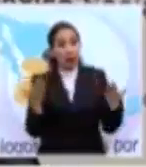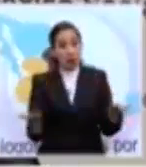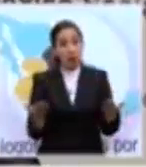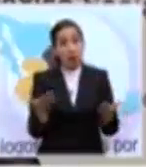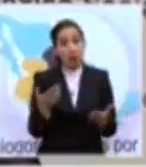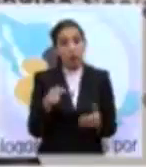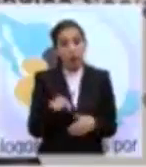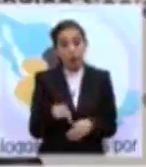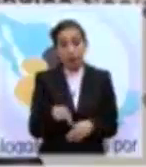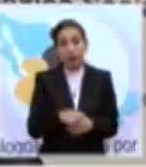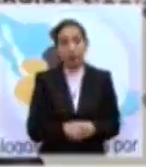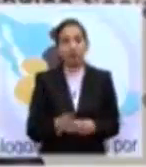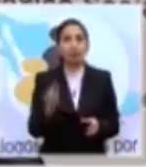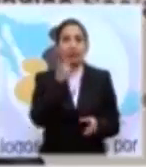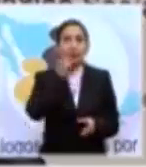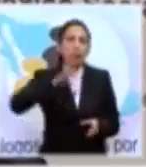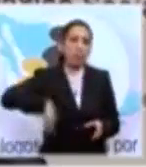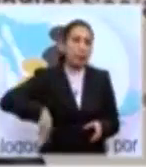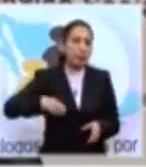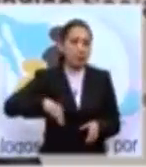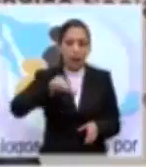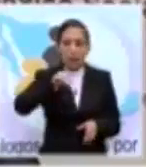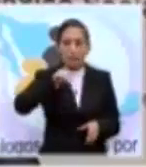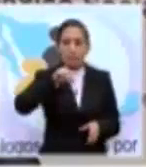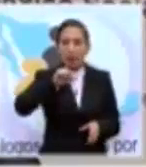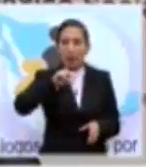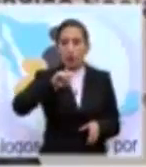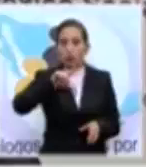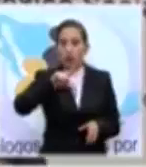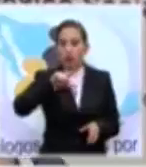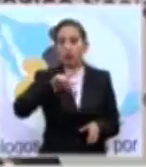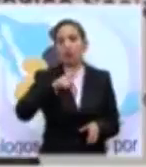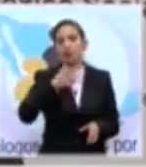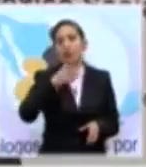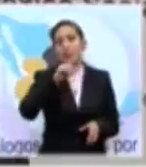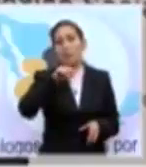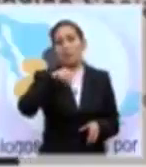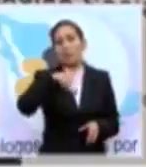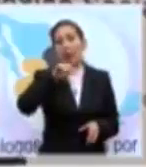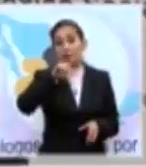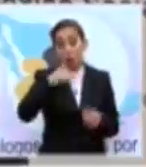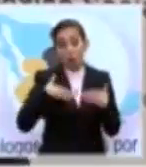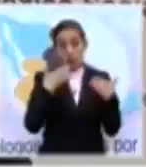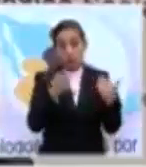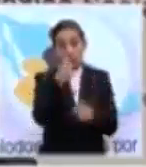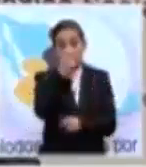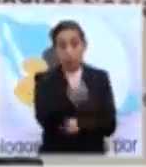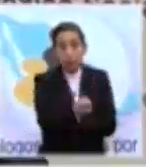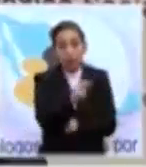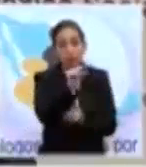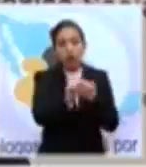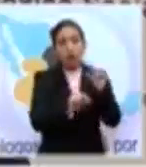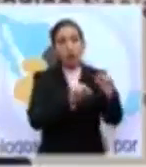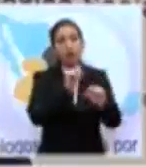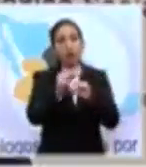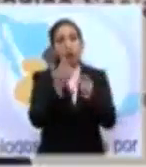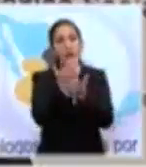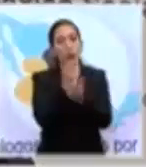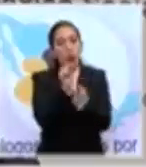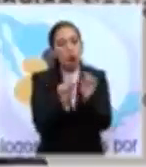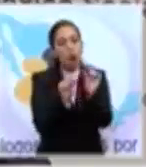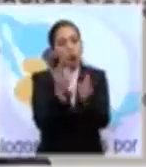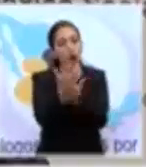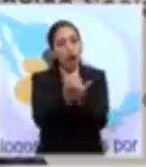perdida. Decía don Manuel Cloutier Maquio que la confianza es algo que se va ganando en abonos, pero se pierde